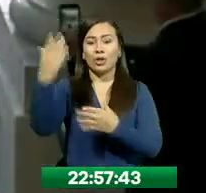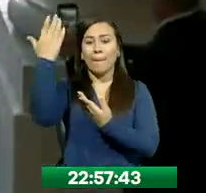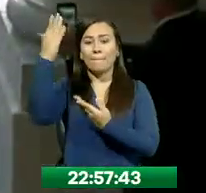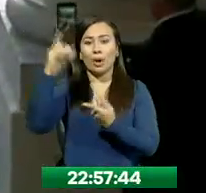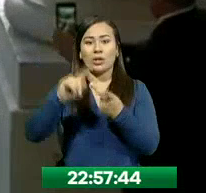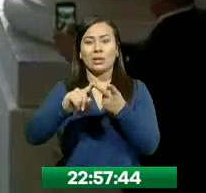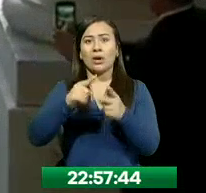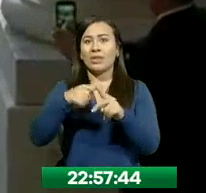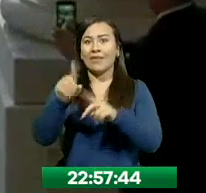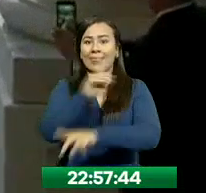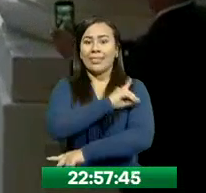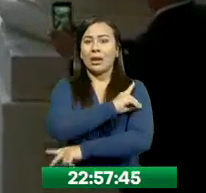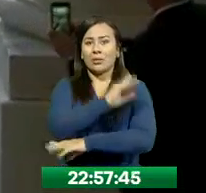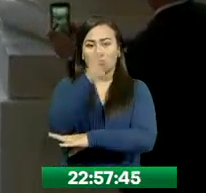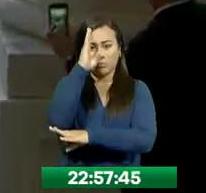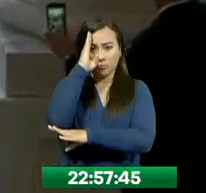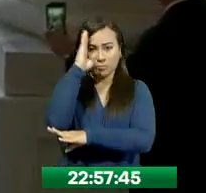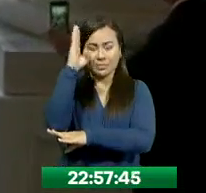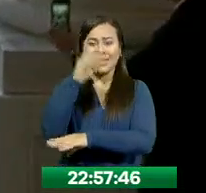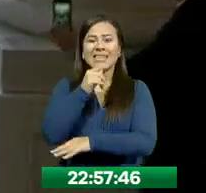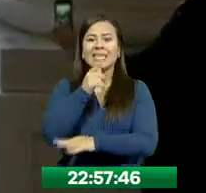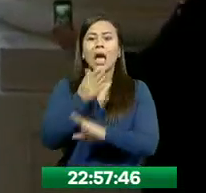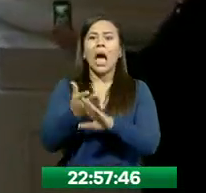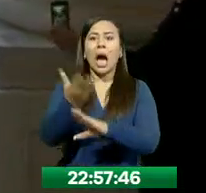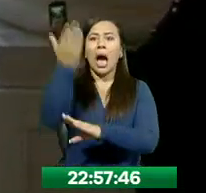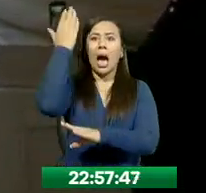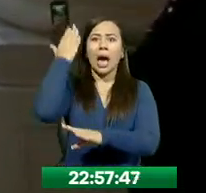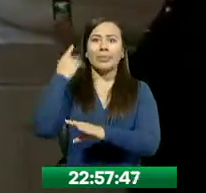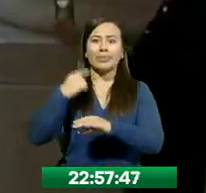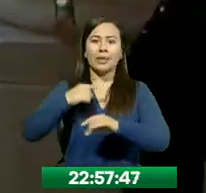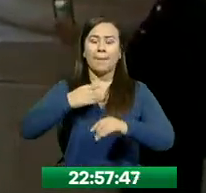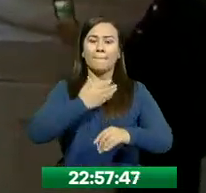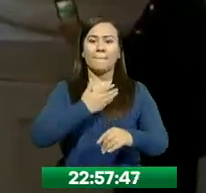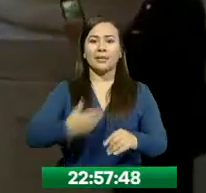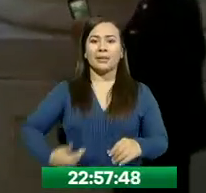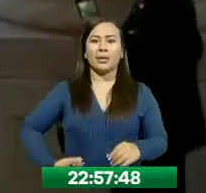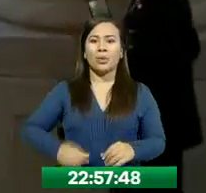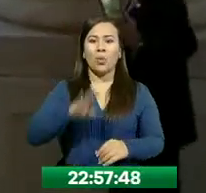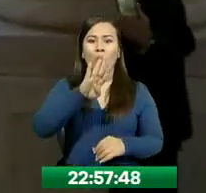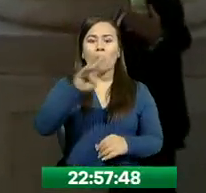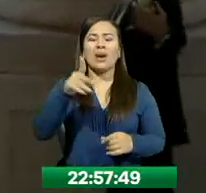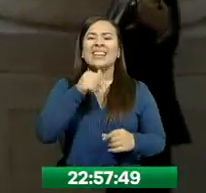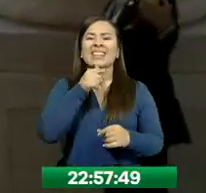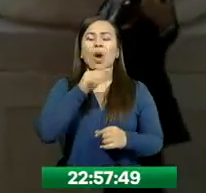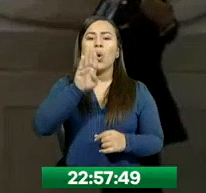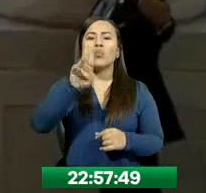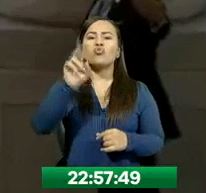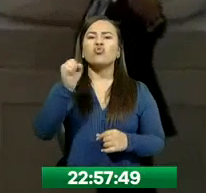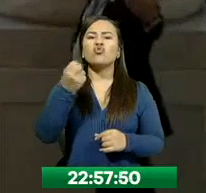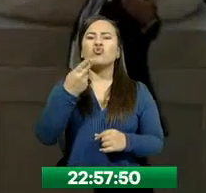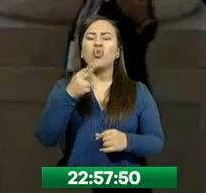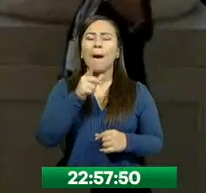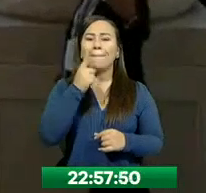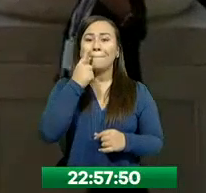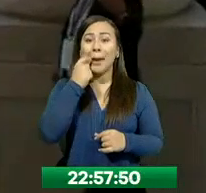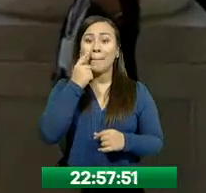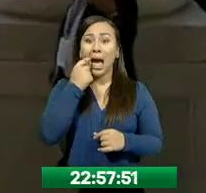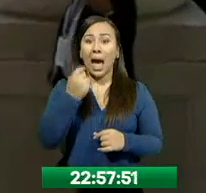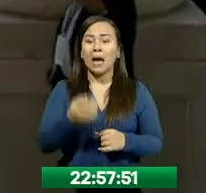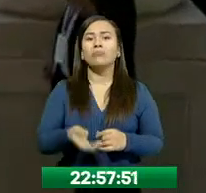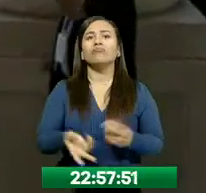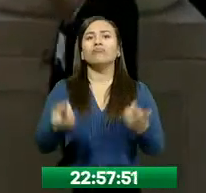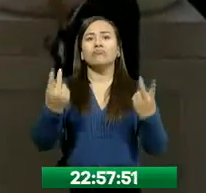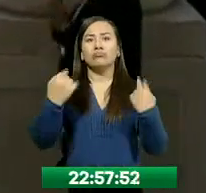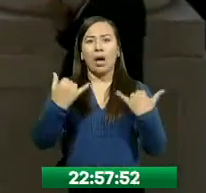y dignatarios se despiden del jefe de Estado número 41. Bush padre recibirá honores por 2 días en el Capitolio de Washington,